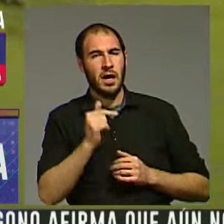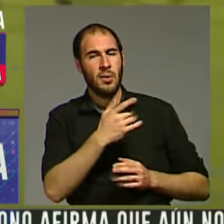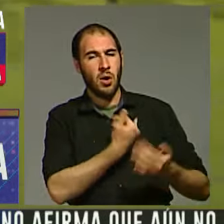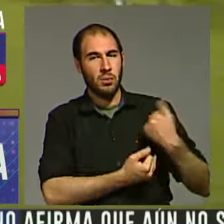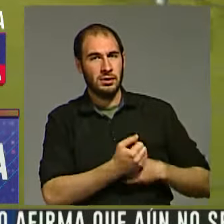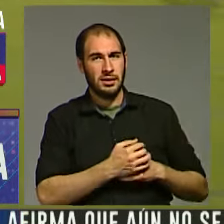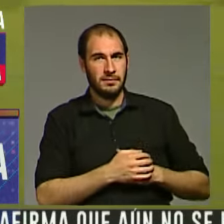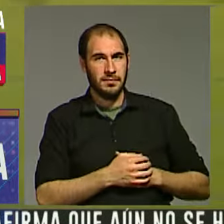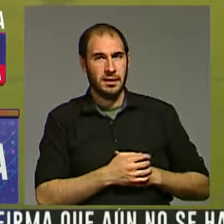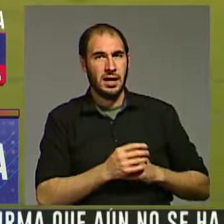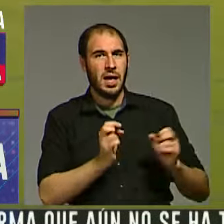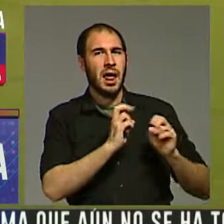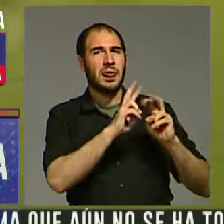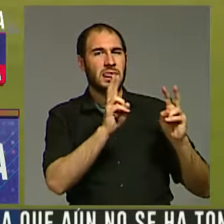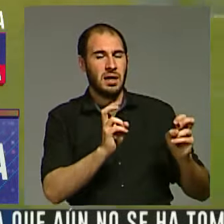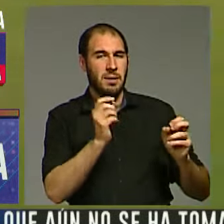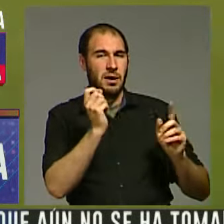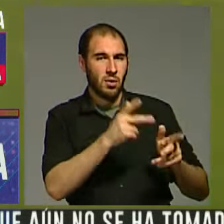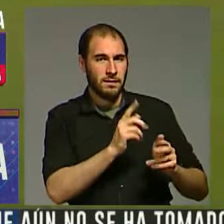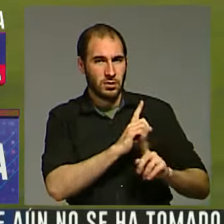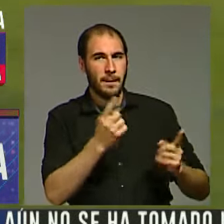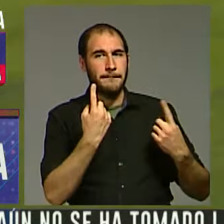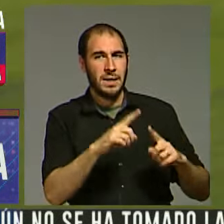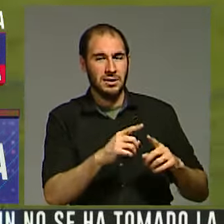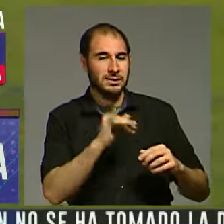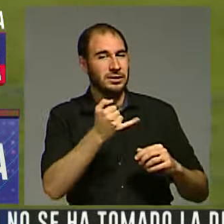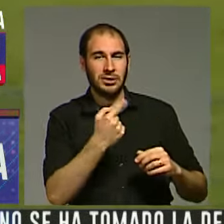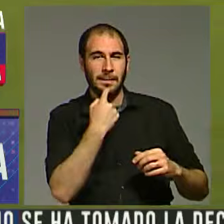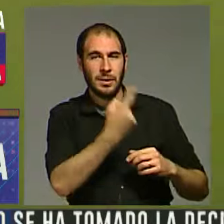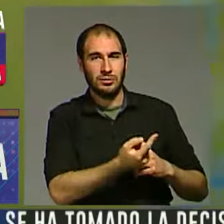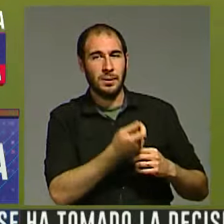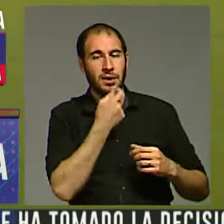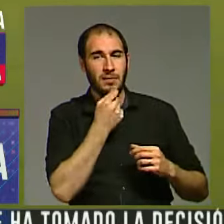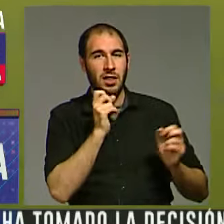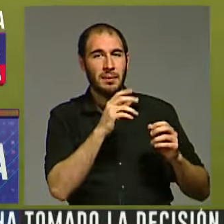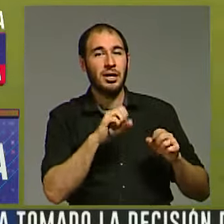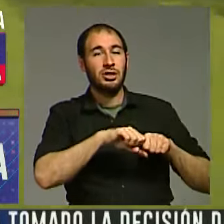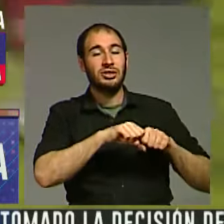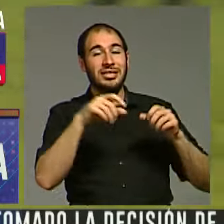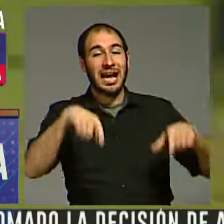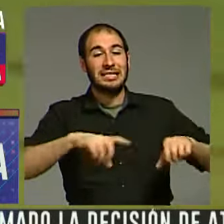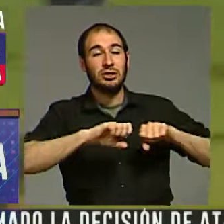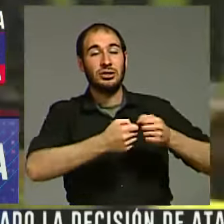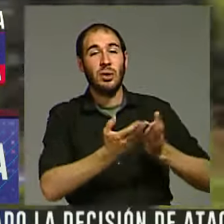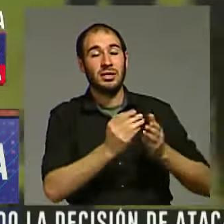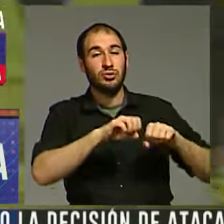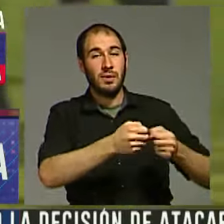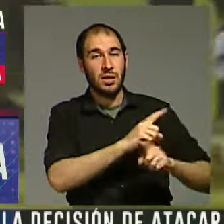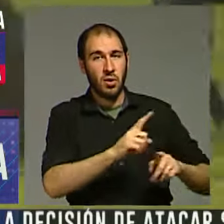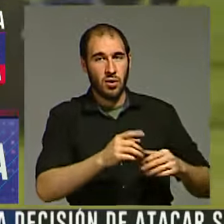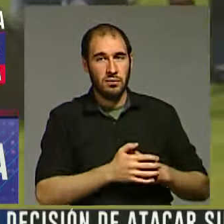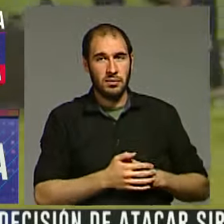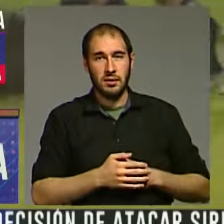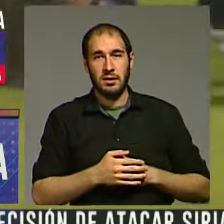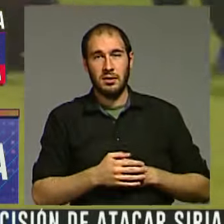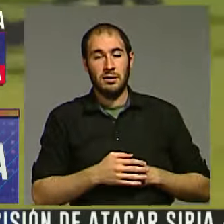de que no quiere referirse a esto, pero es inevitable no preguntarle, por ejemplo, el tema de la no suspensión de la cancha de Estudiantes, sí, partido que ustedes van a